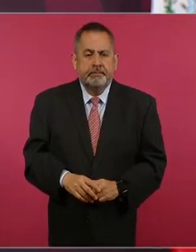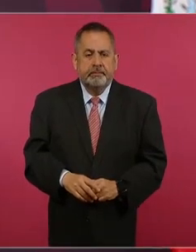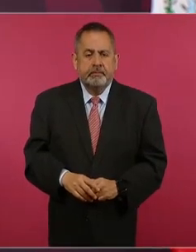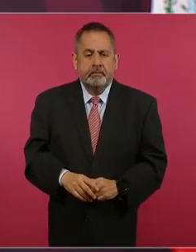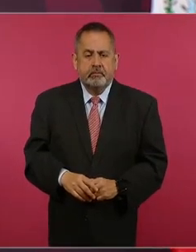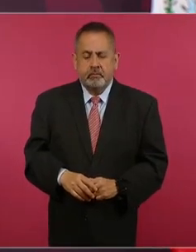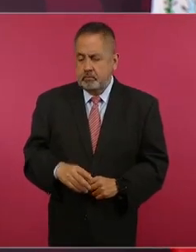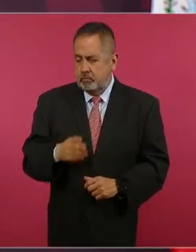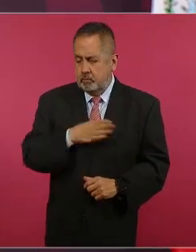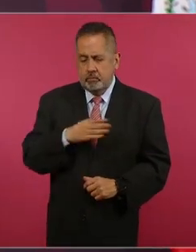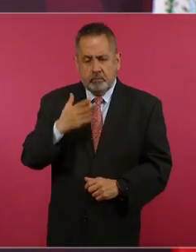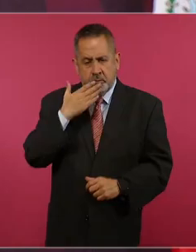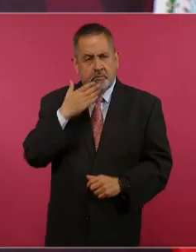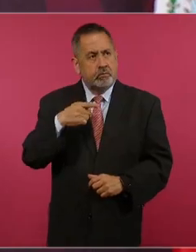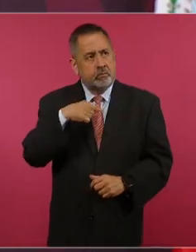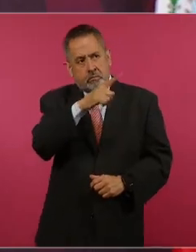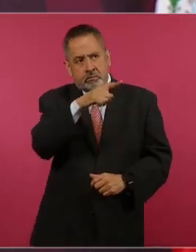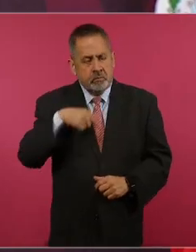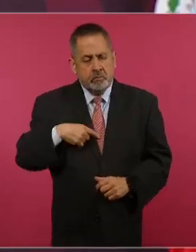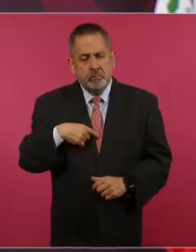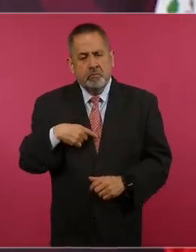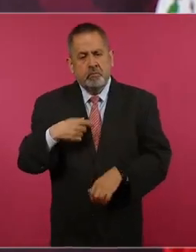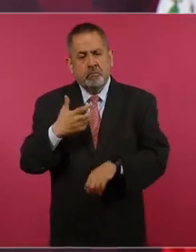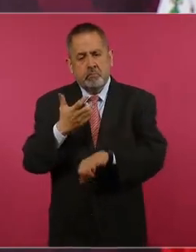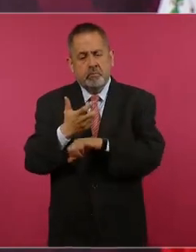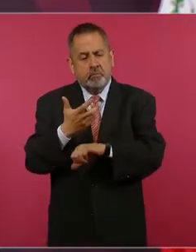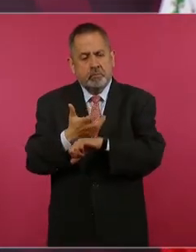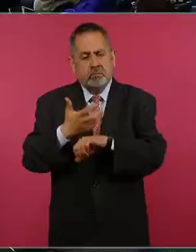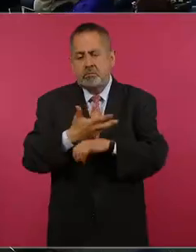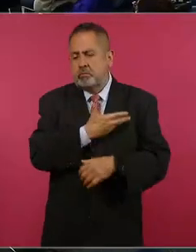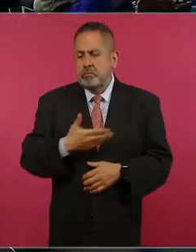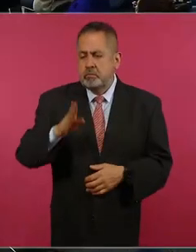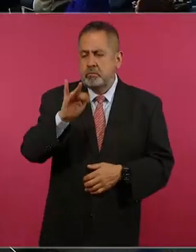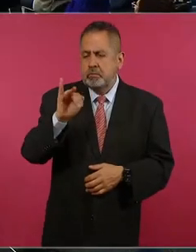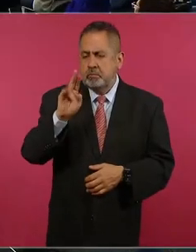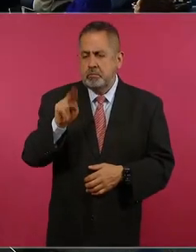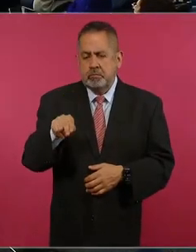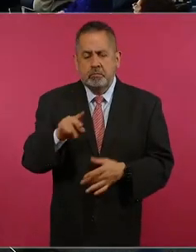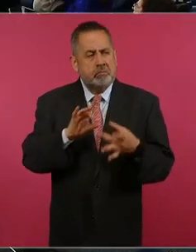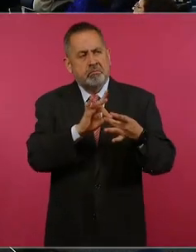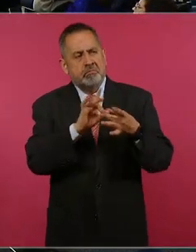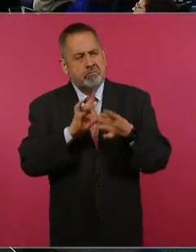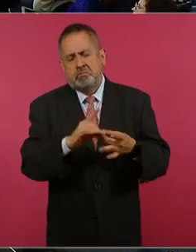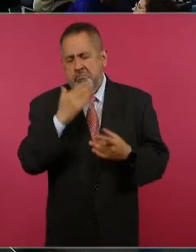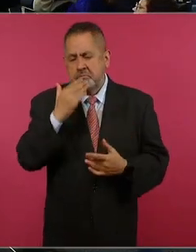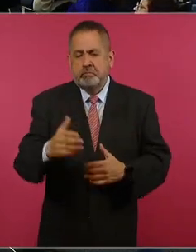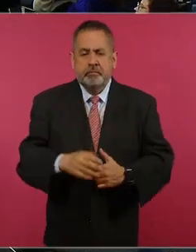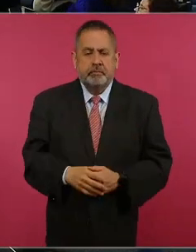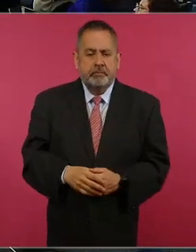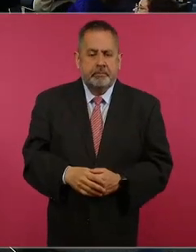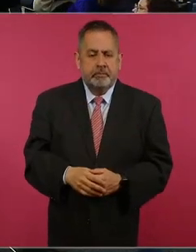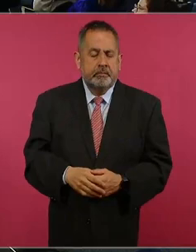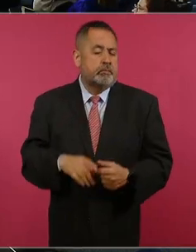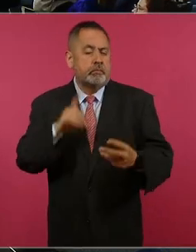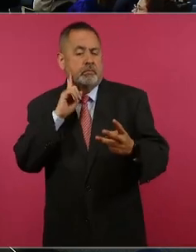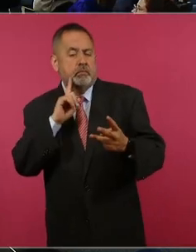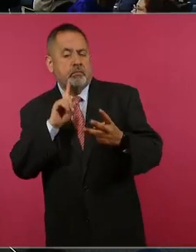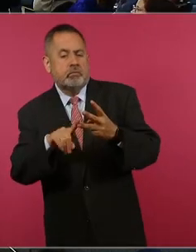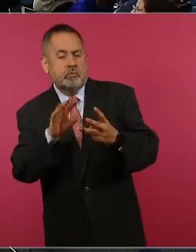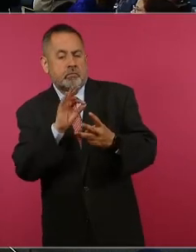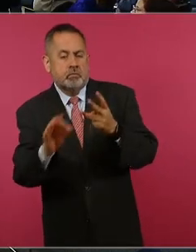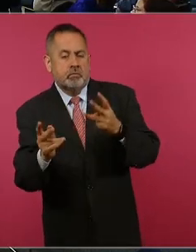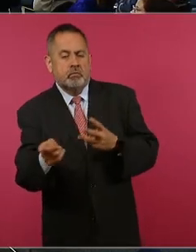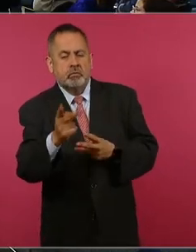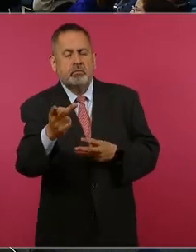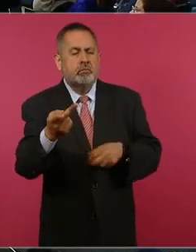es buena la relación con el presidente Biden. Y por último, entonces, ¿qué nos dice de que un juez federal ordenó la